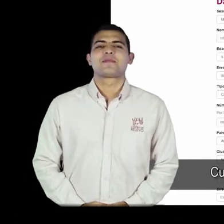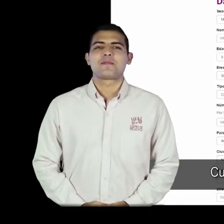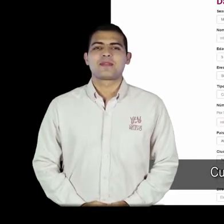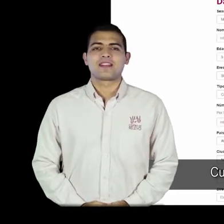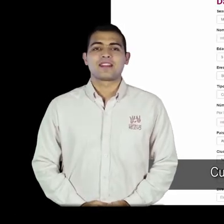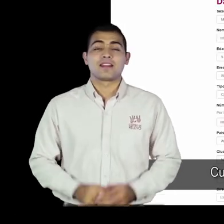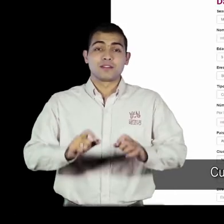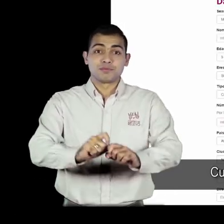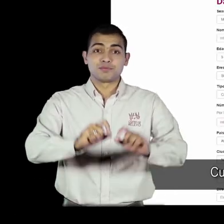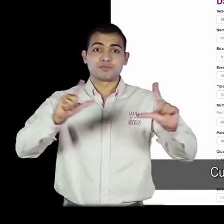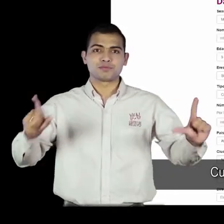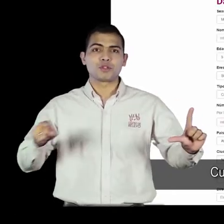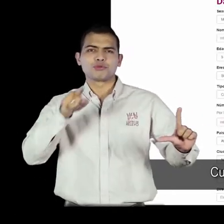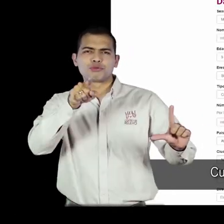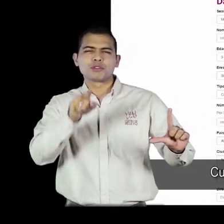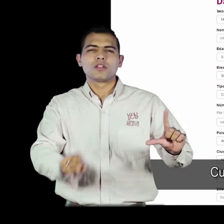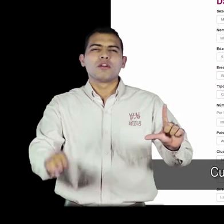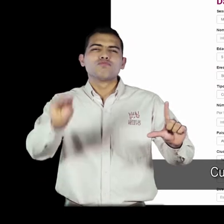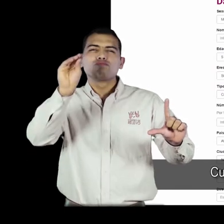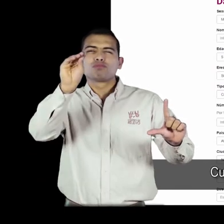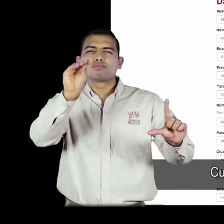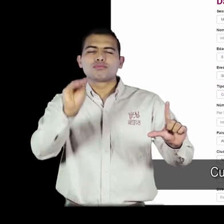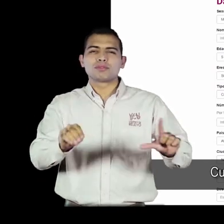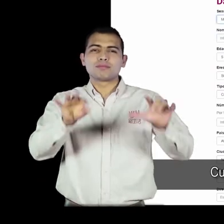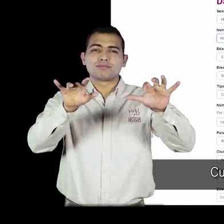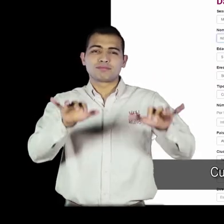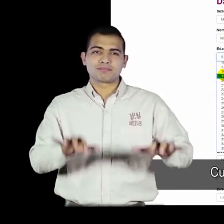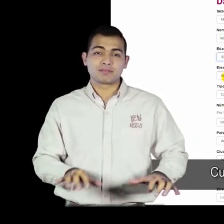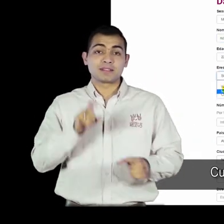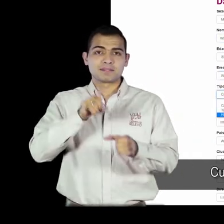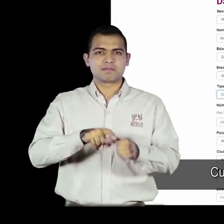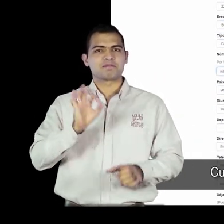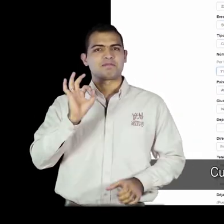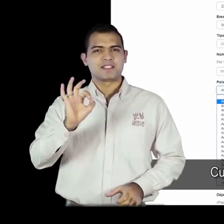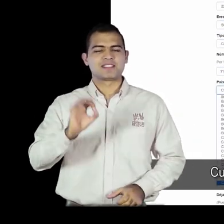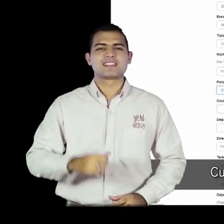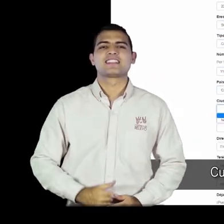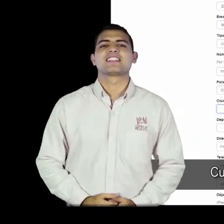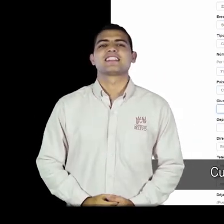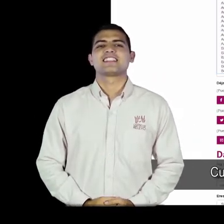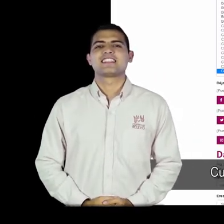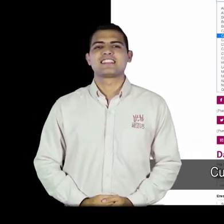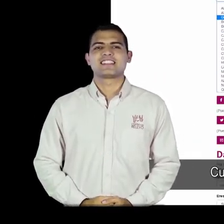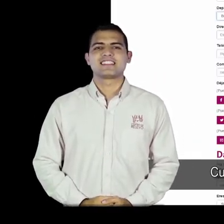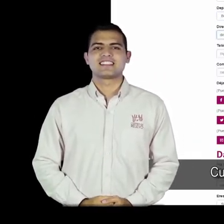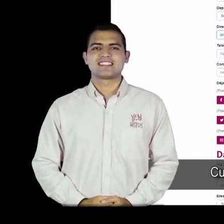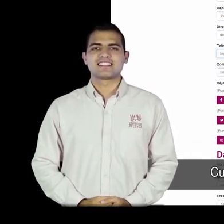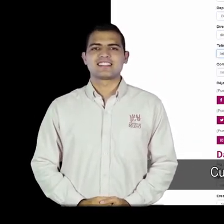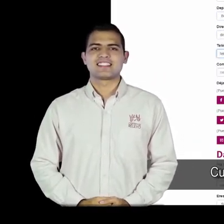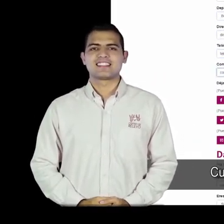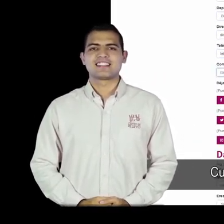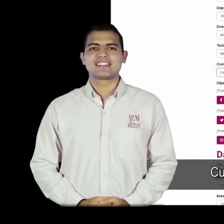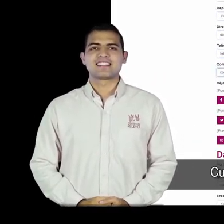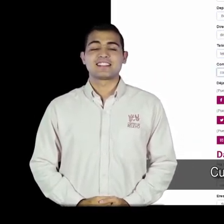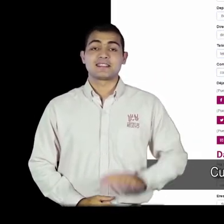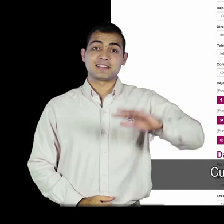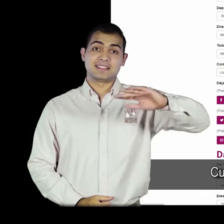Cuarto, diligencia correctamente el formulario de inscripción.